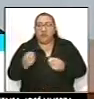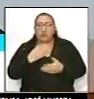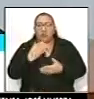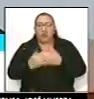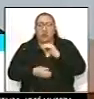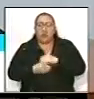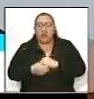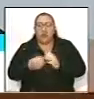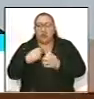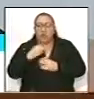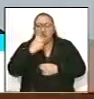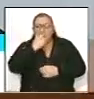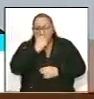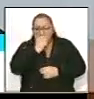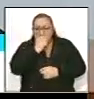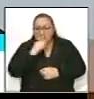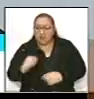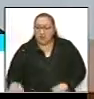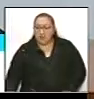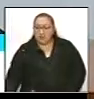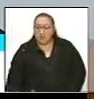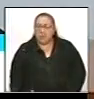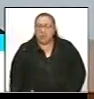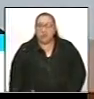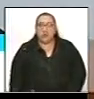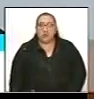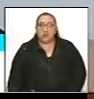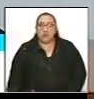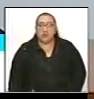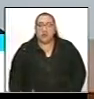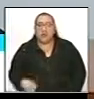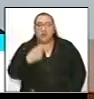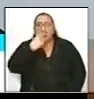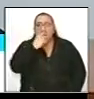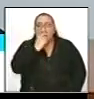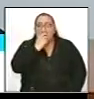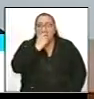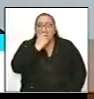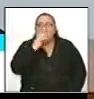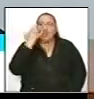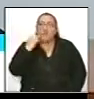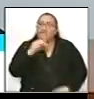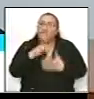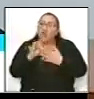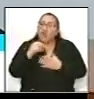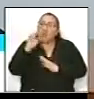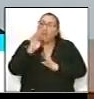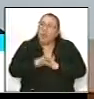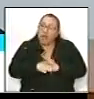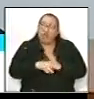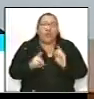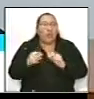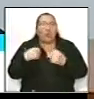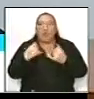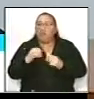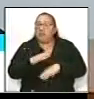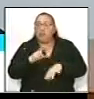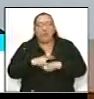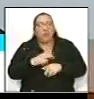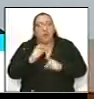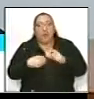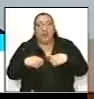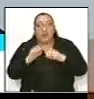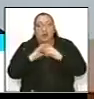la nota ya no es obligatoria, ¿no? Pero en esas épocas sí hubo esa presión. Y bueno, también entenderán, que nosotros los familiares víctimas